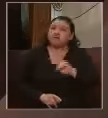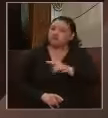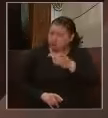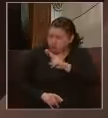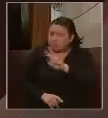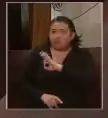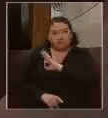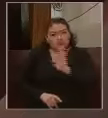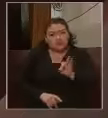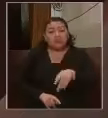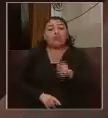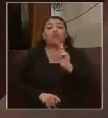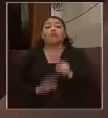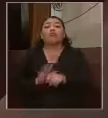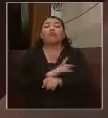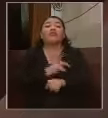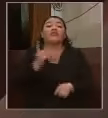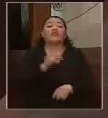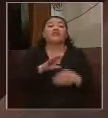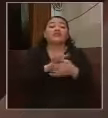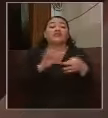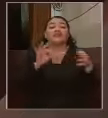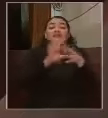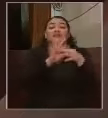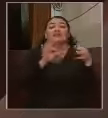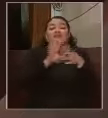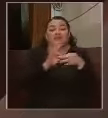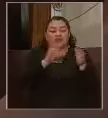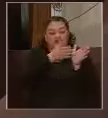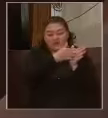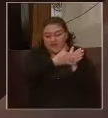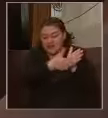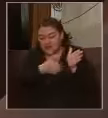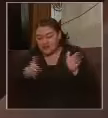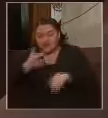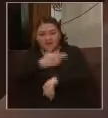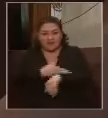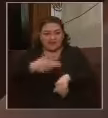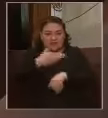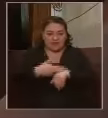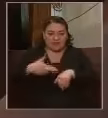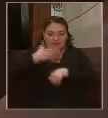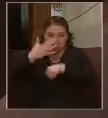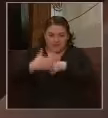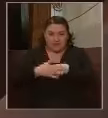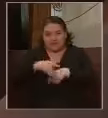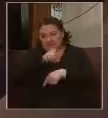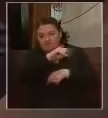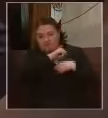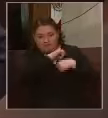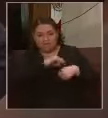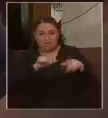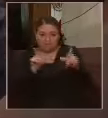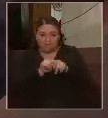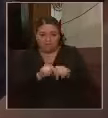establece justamente una fórmula general que sin duda será de mucha utilidad para las autoridades electorales. Eso sería todo, Presidenta.